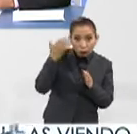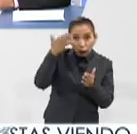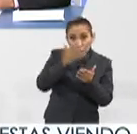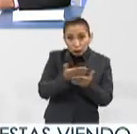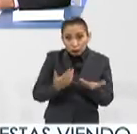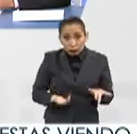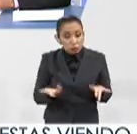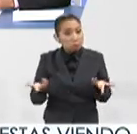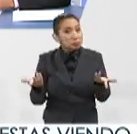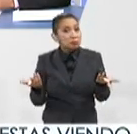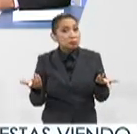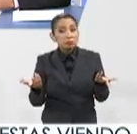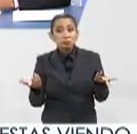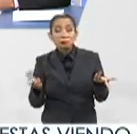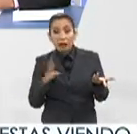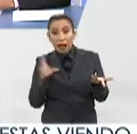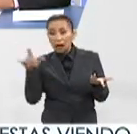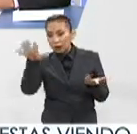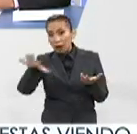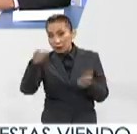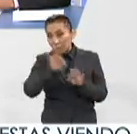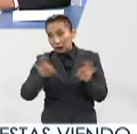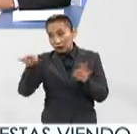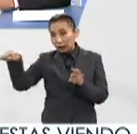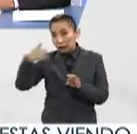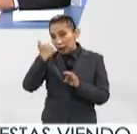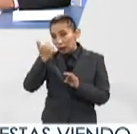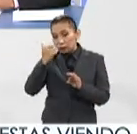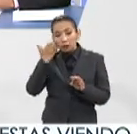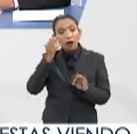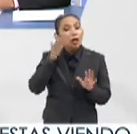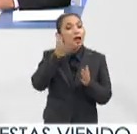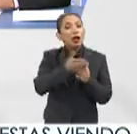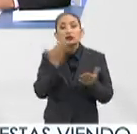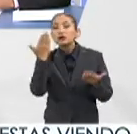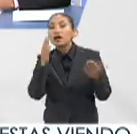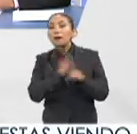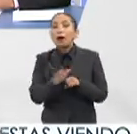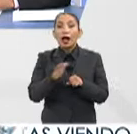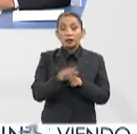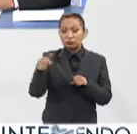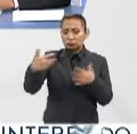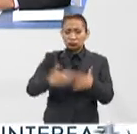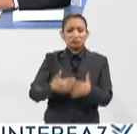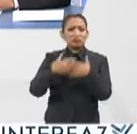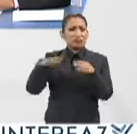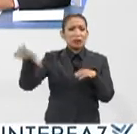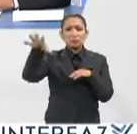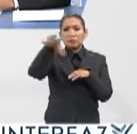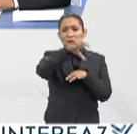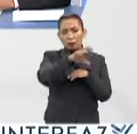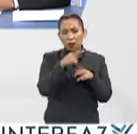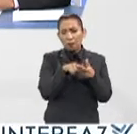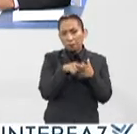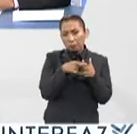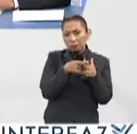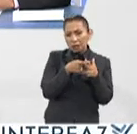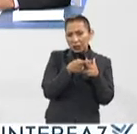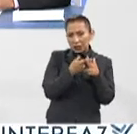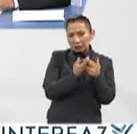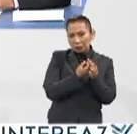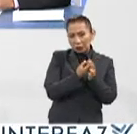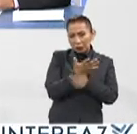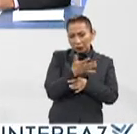también? Que, sí, pues hay, sí, un sector muy importante de muy estudiantes importante, en nuestro muy país importante, que están, pues, muy es una metidos industria, en esta industria. También, como es joven la